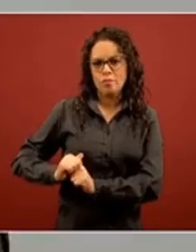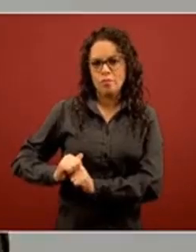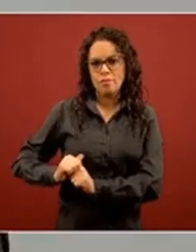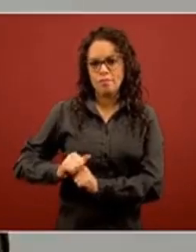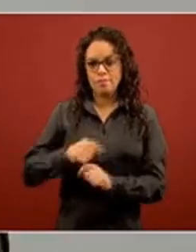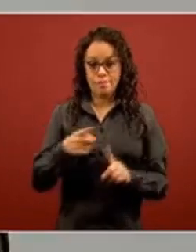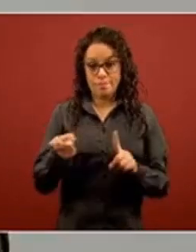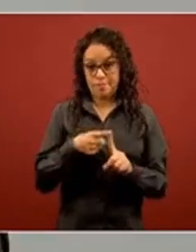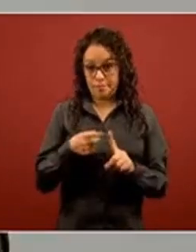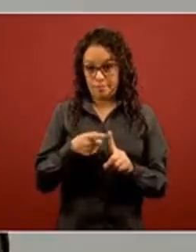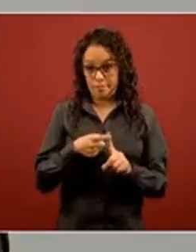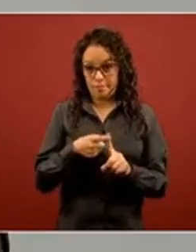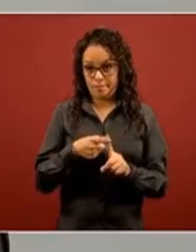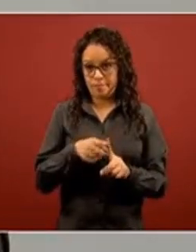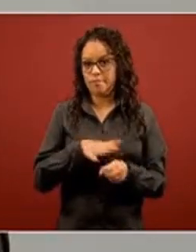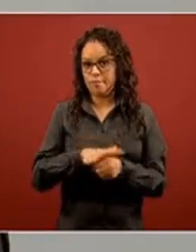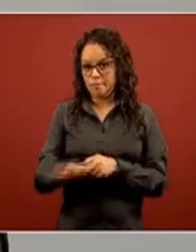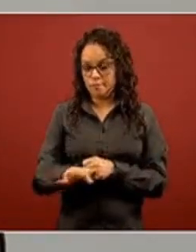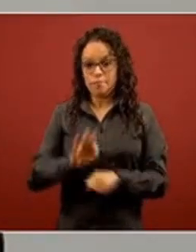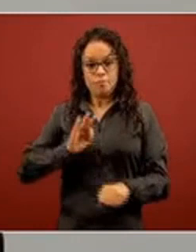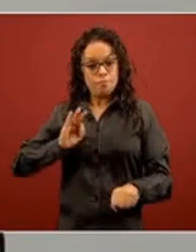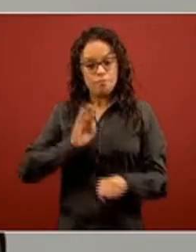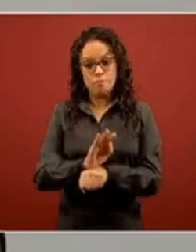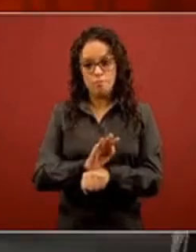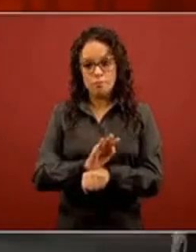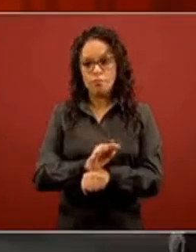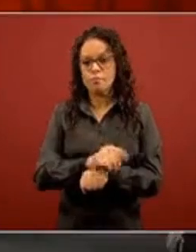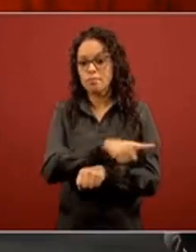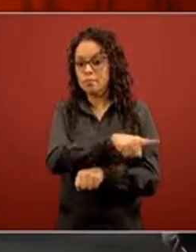primero, de proteger al personal de salud